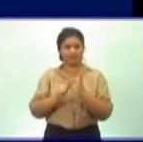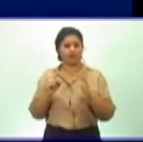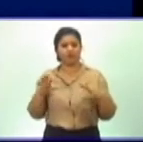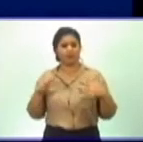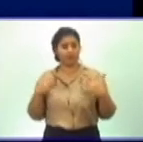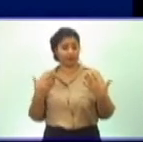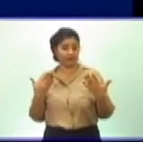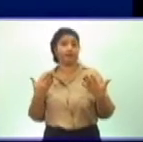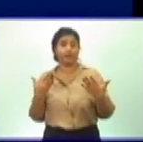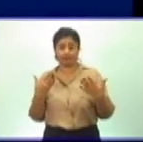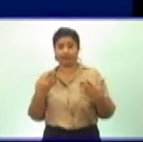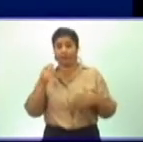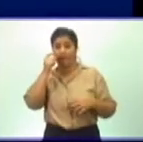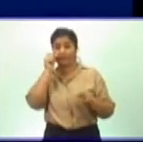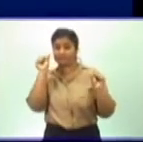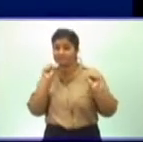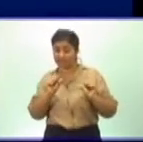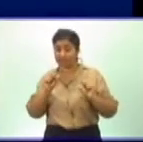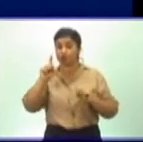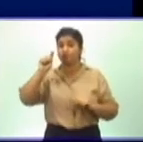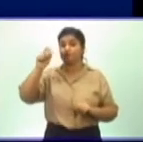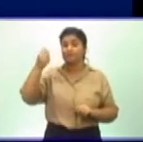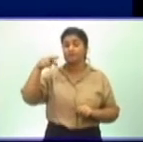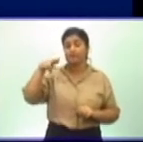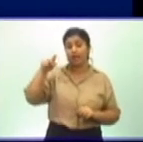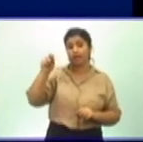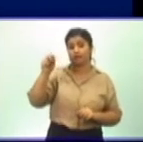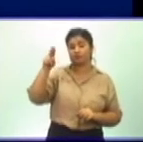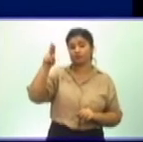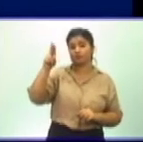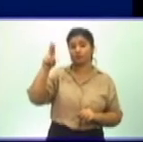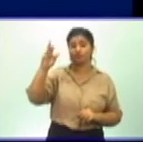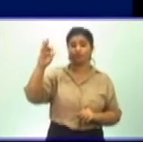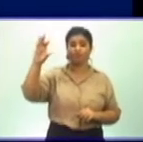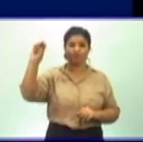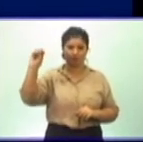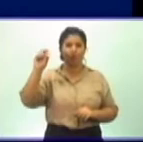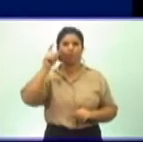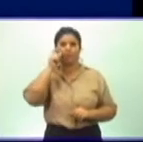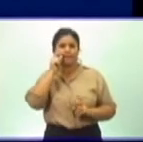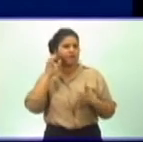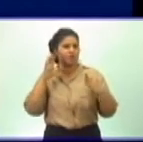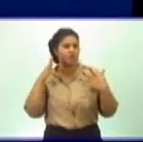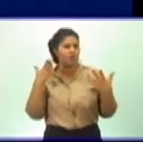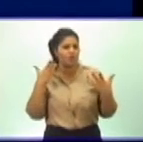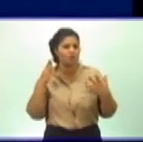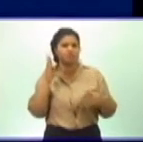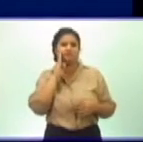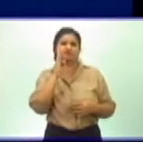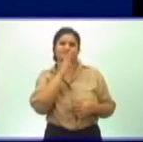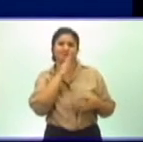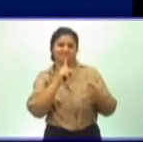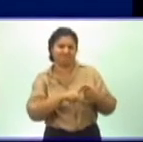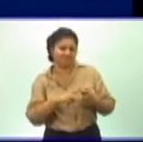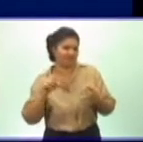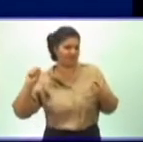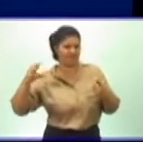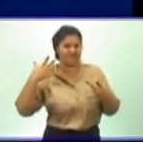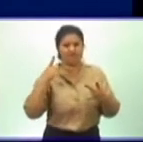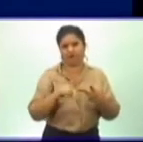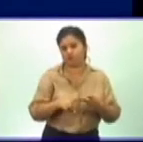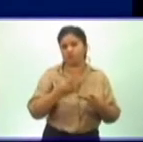Tartufo es un hombre hipócrita y falso. Su conducta odiosa es la ambición de